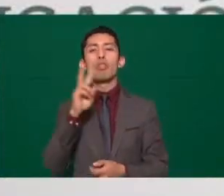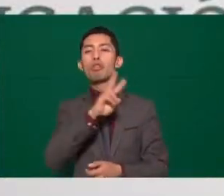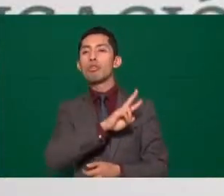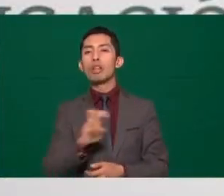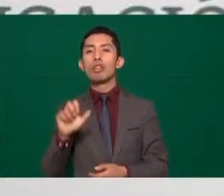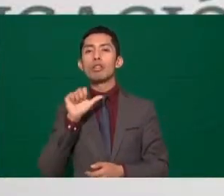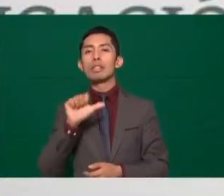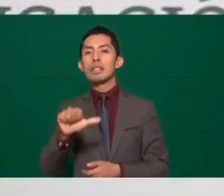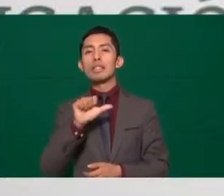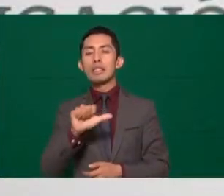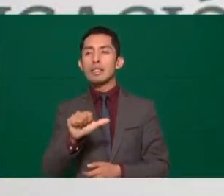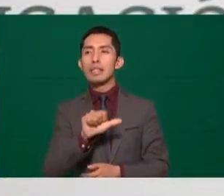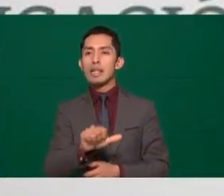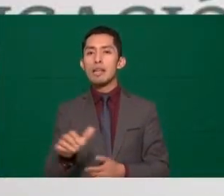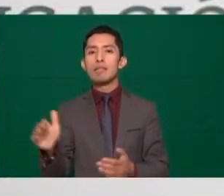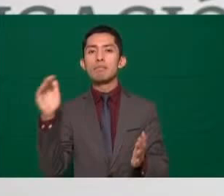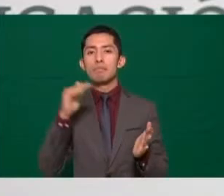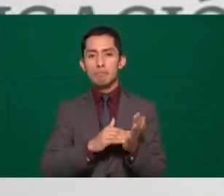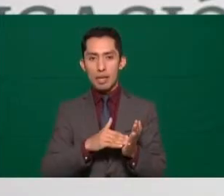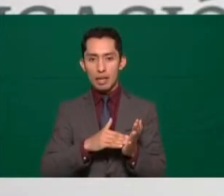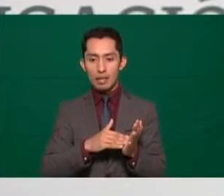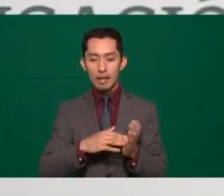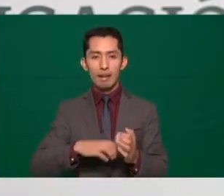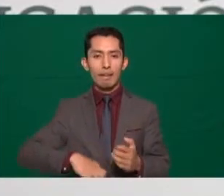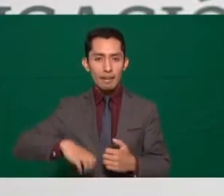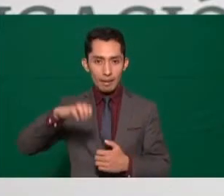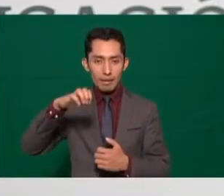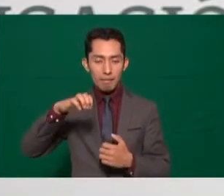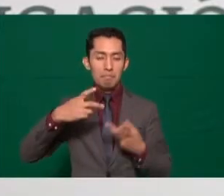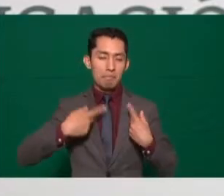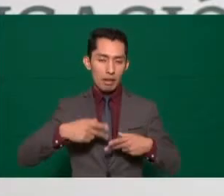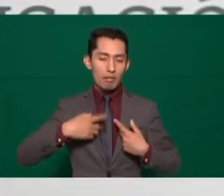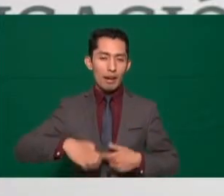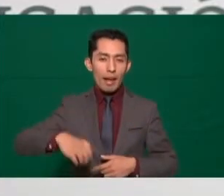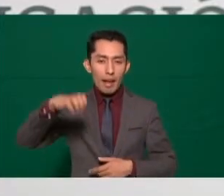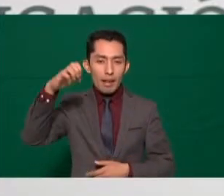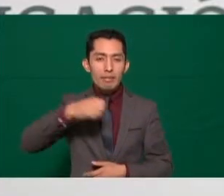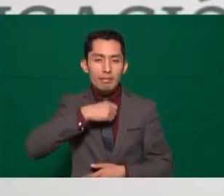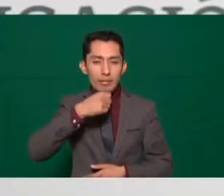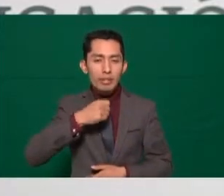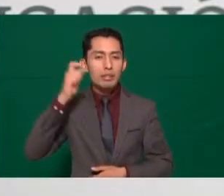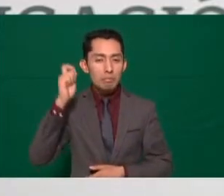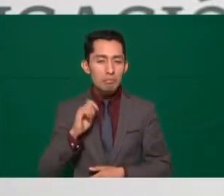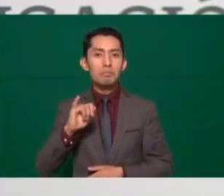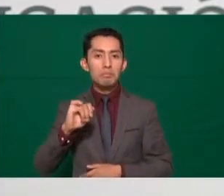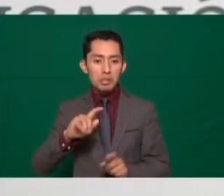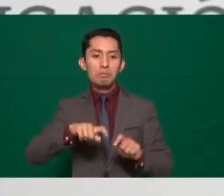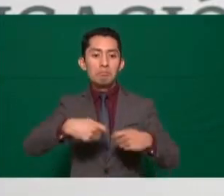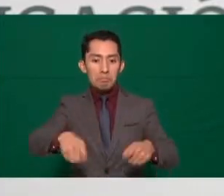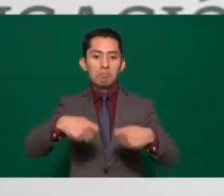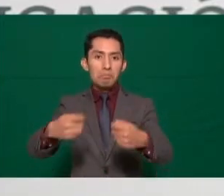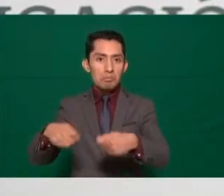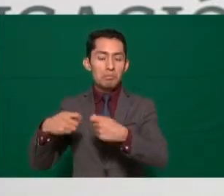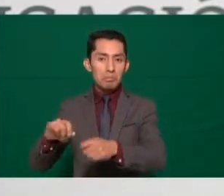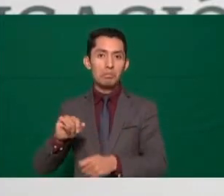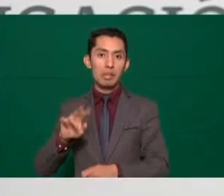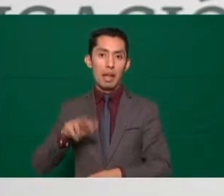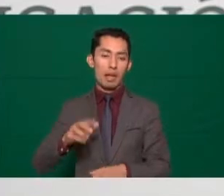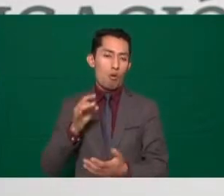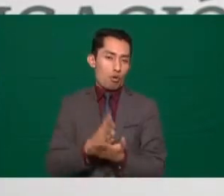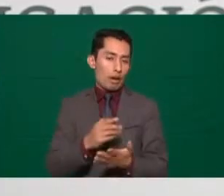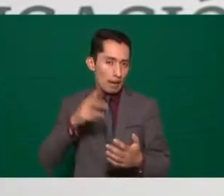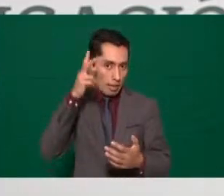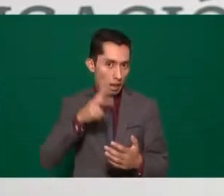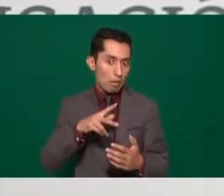216 mil adultos mayores. Ahora que comenzaba la